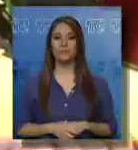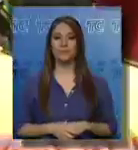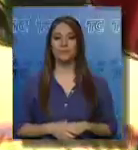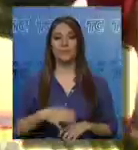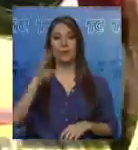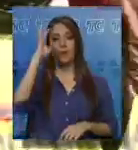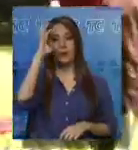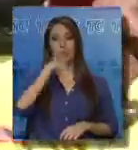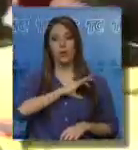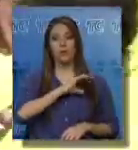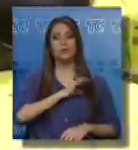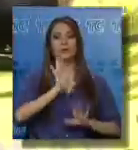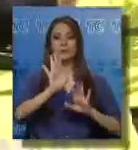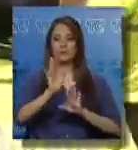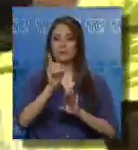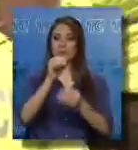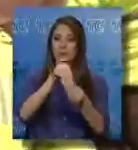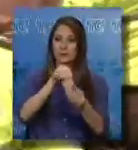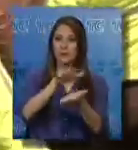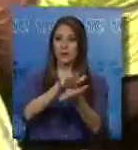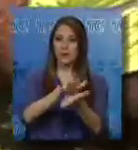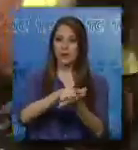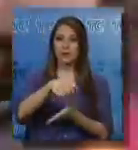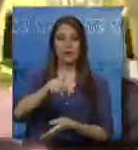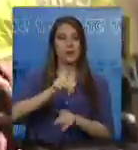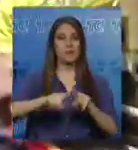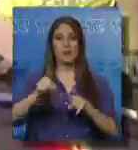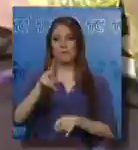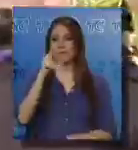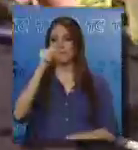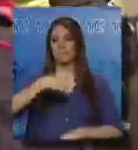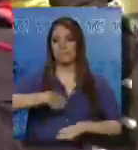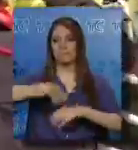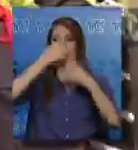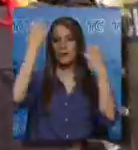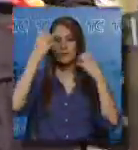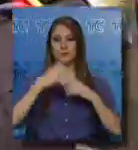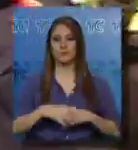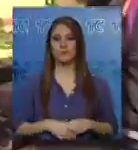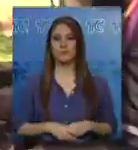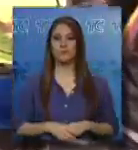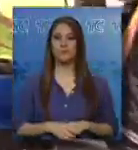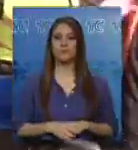Los policías intentaron dialogar con los manifestantes, pero fue en vano.